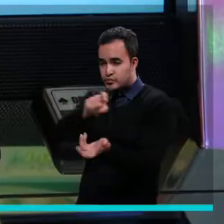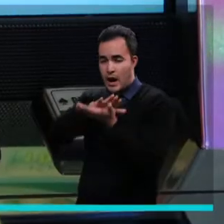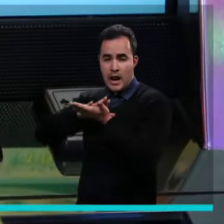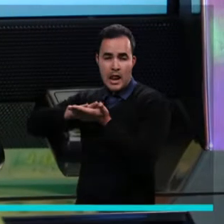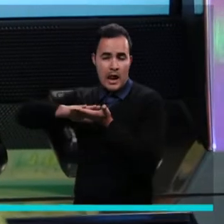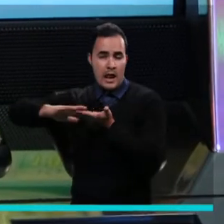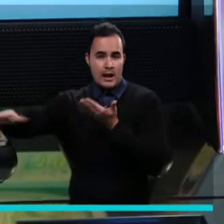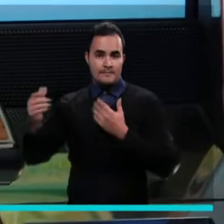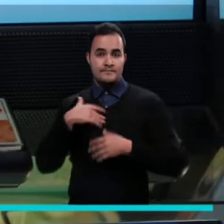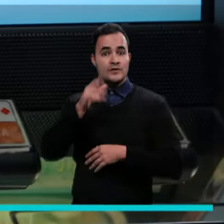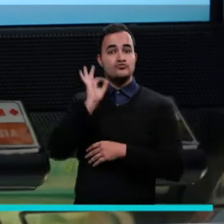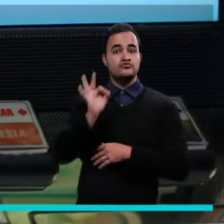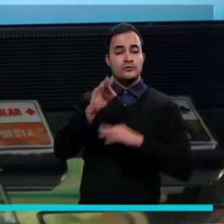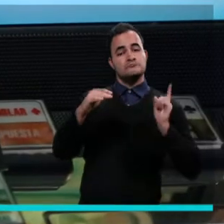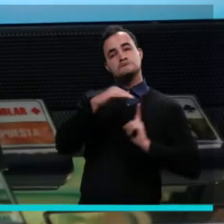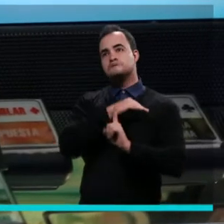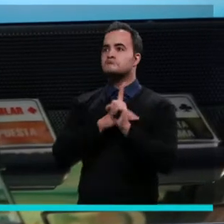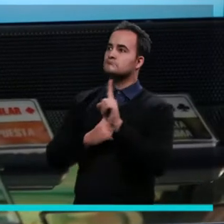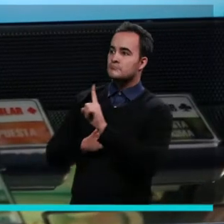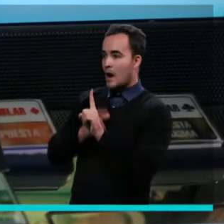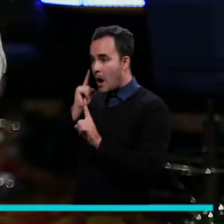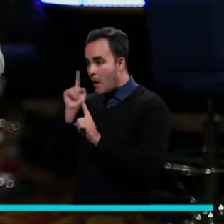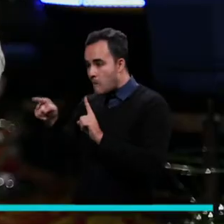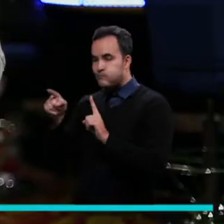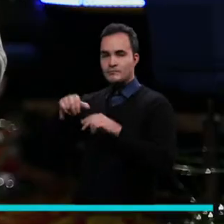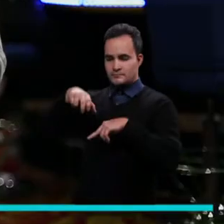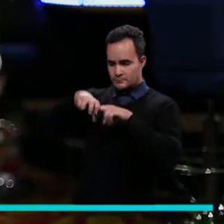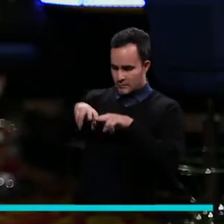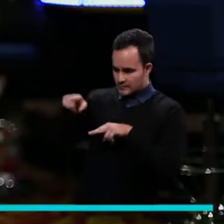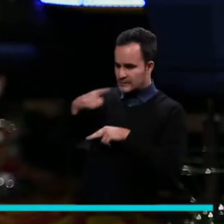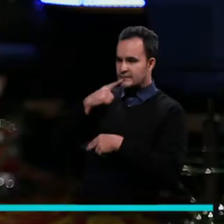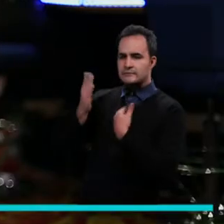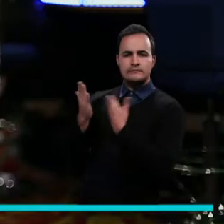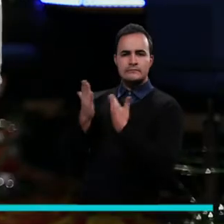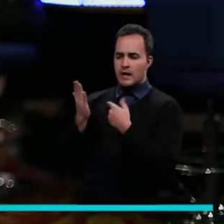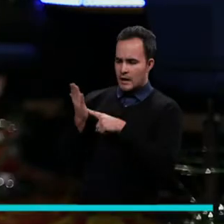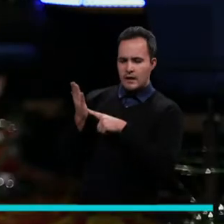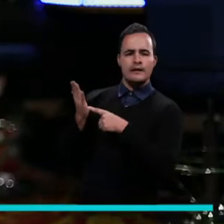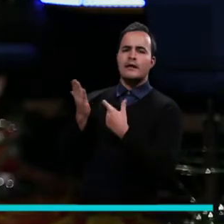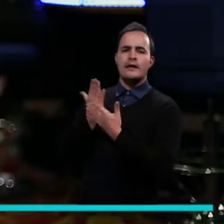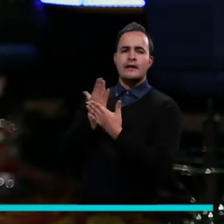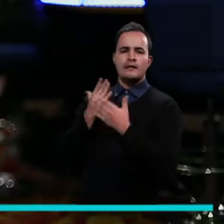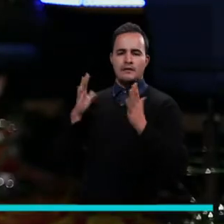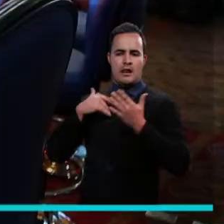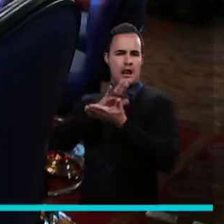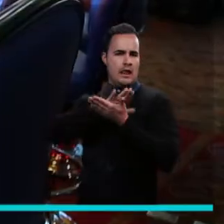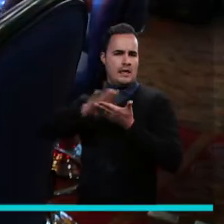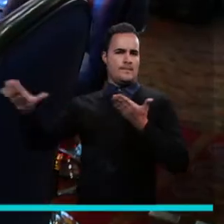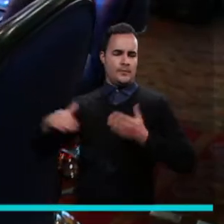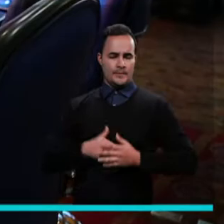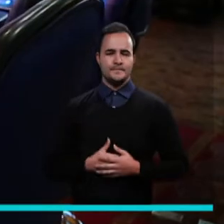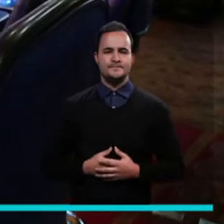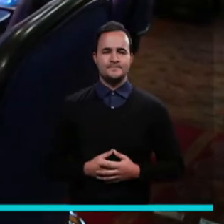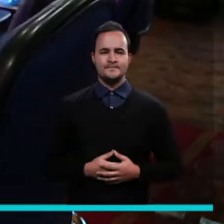avisos donde va a encontrar el cliente la máquina y la silla en desinfección o en proceso de desinfección.